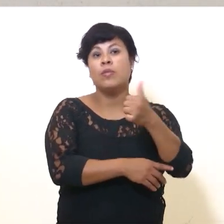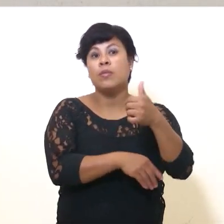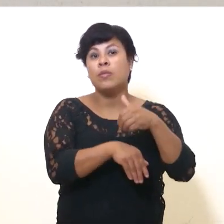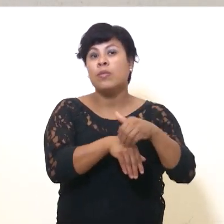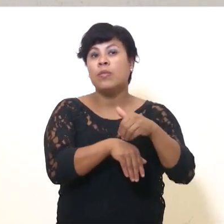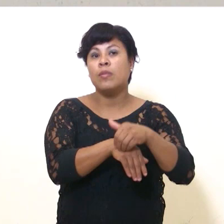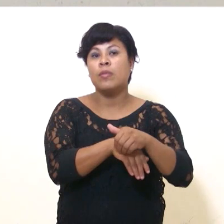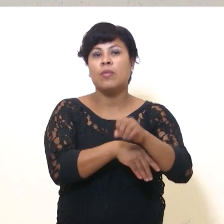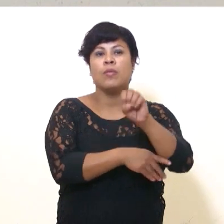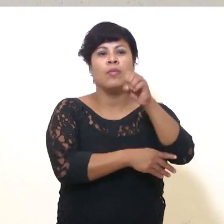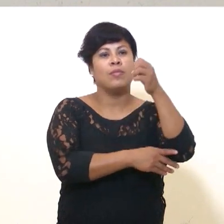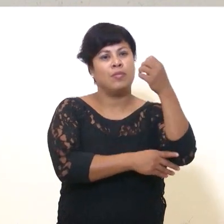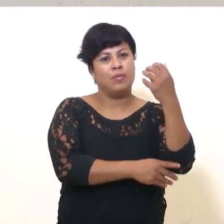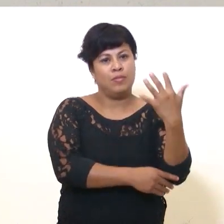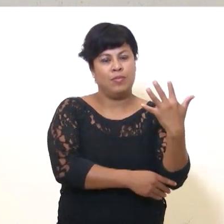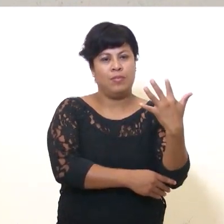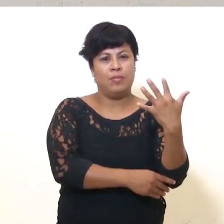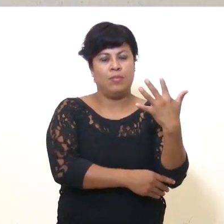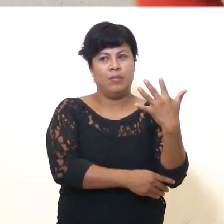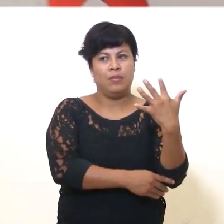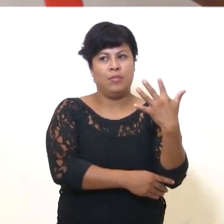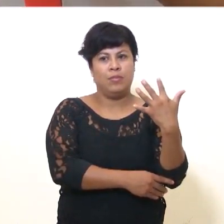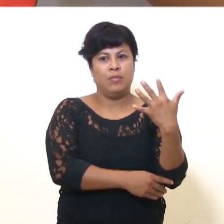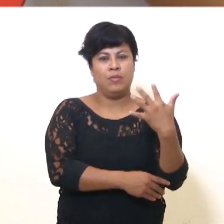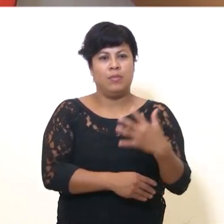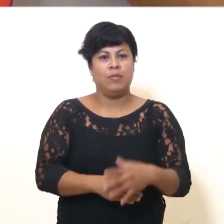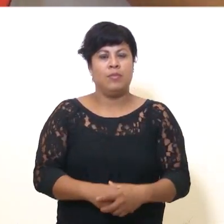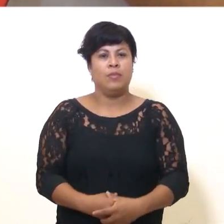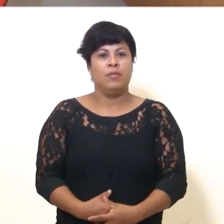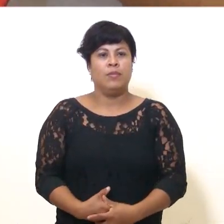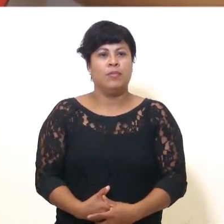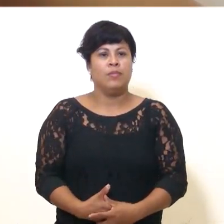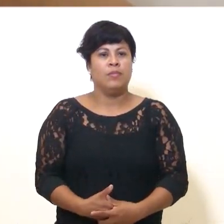número 4, sigue el número